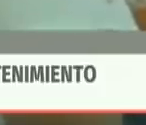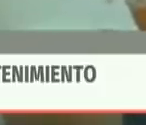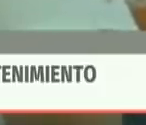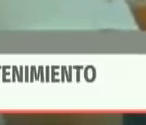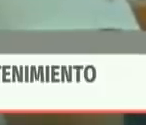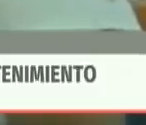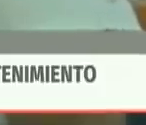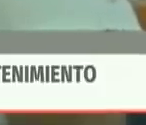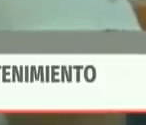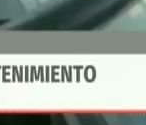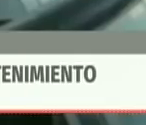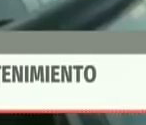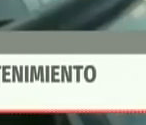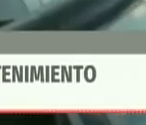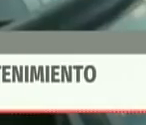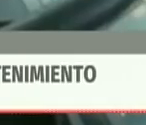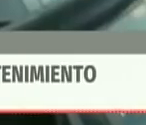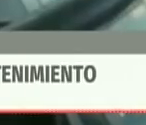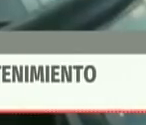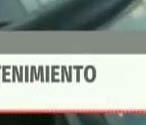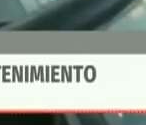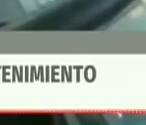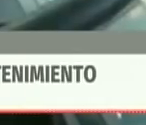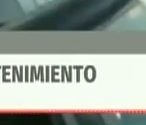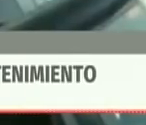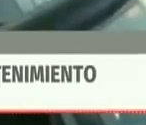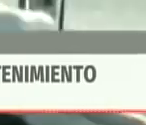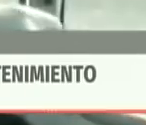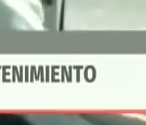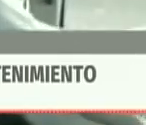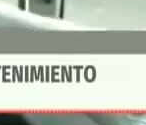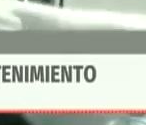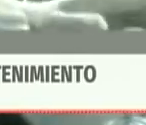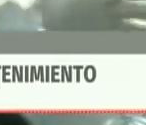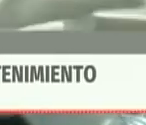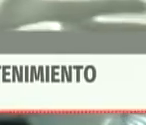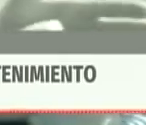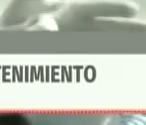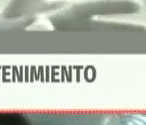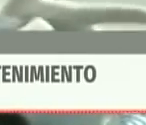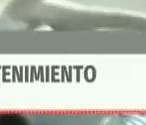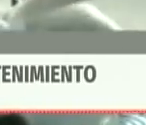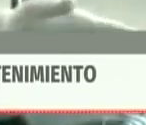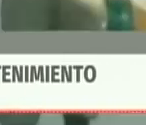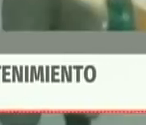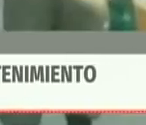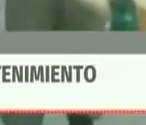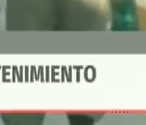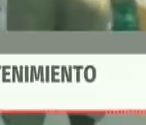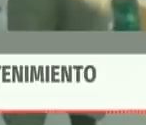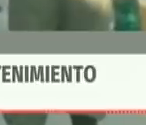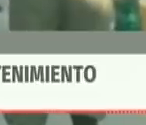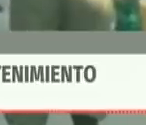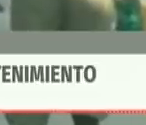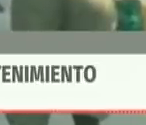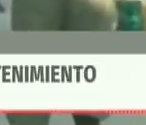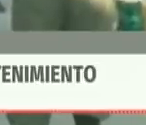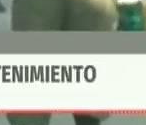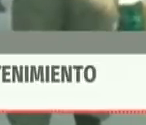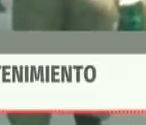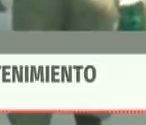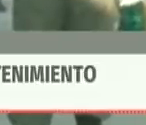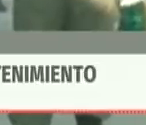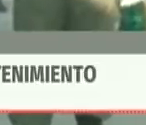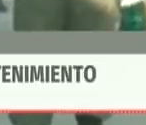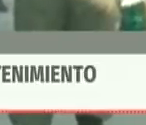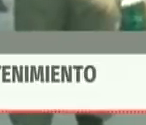todas las medidas dentro de los autobuses. Todo el mundo con su tapaboca, el conductor con sus guantes, tapaboca